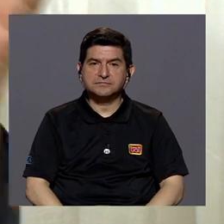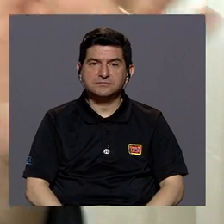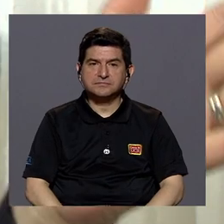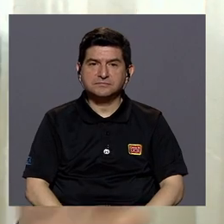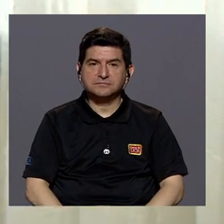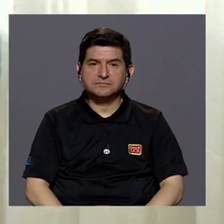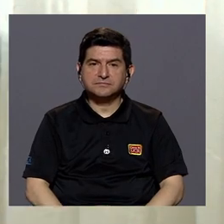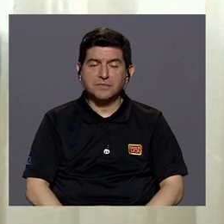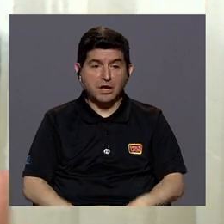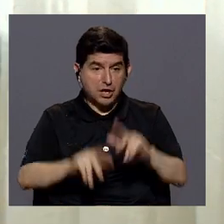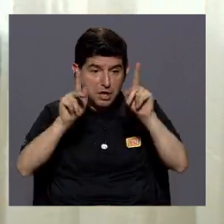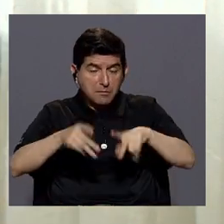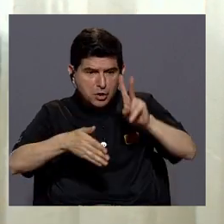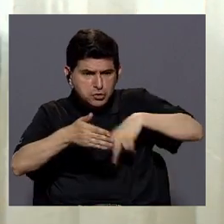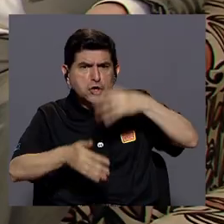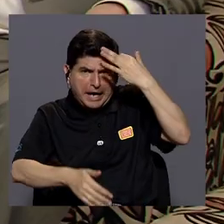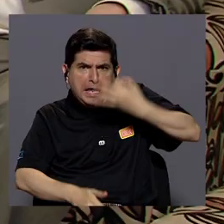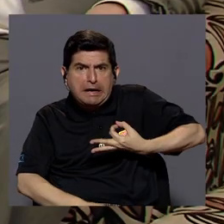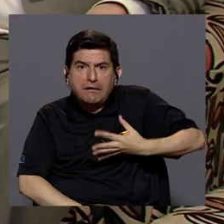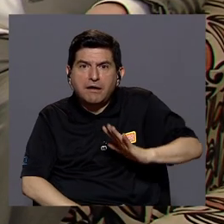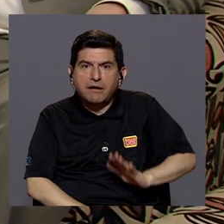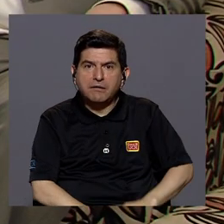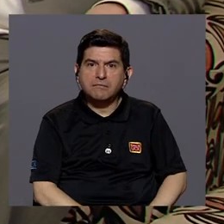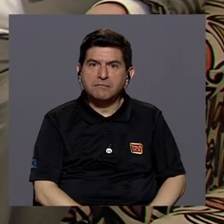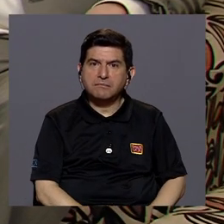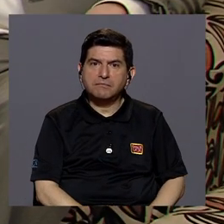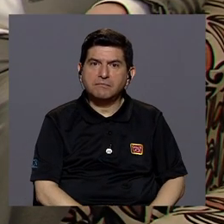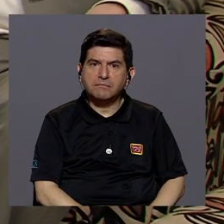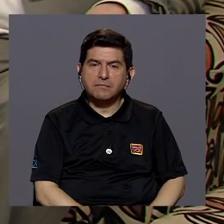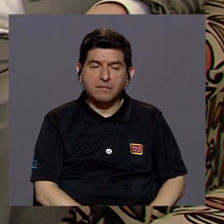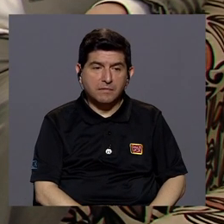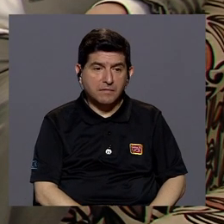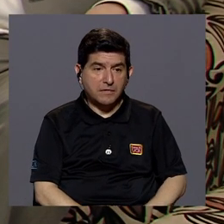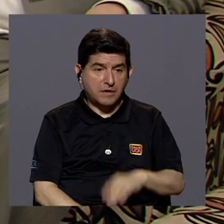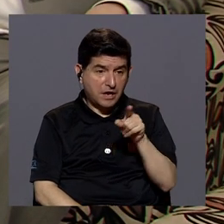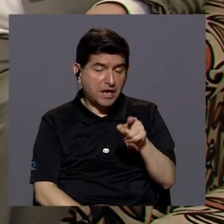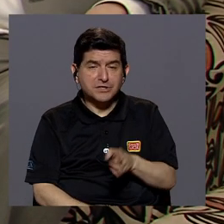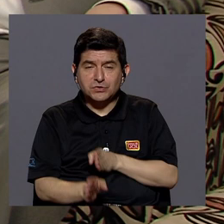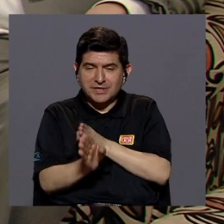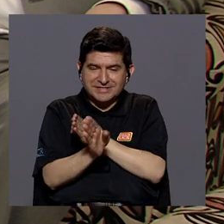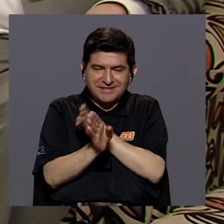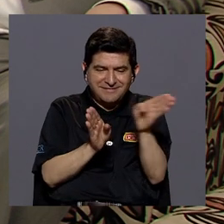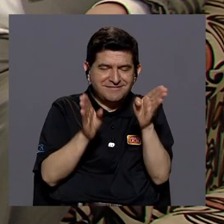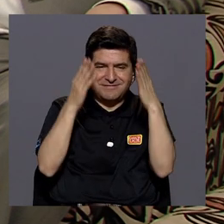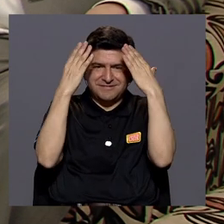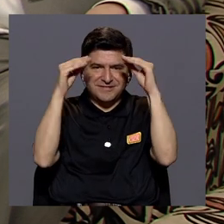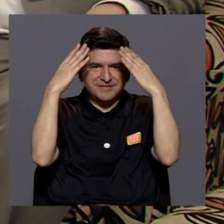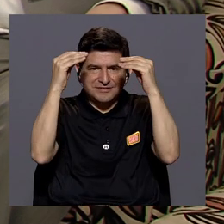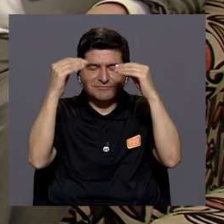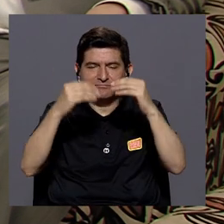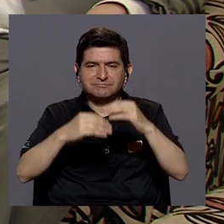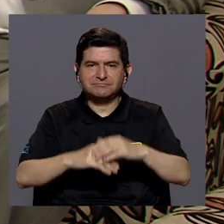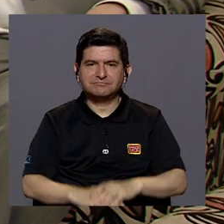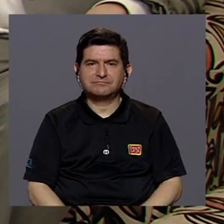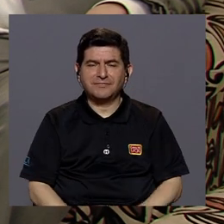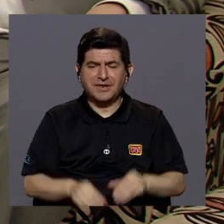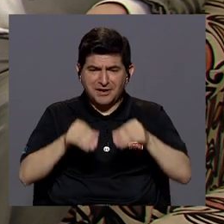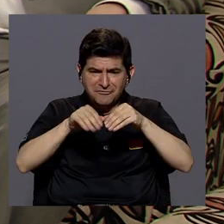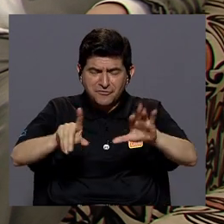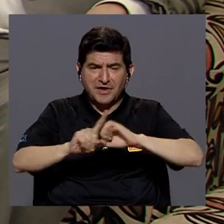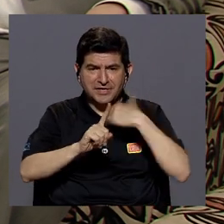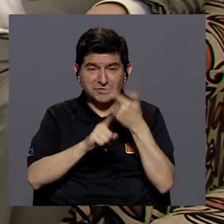Y mucha gente lo lee y se lo cree. Y eso es una desinformación. Las redes sociales sirven